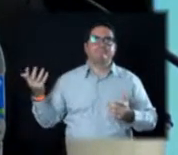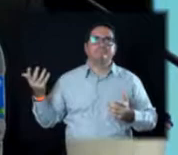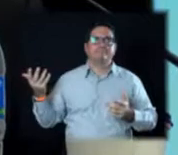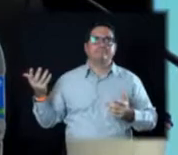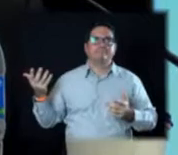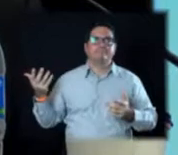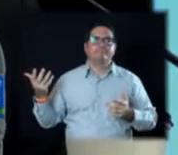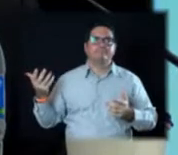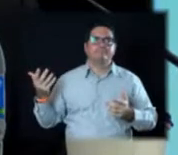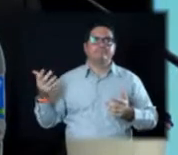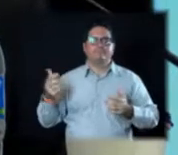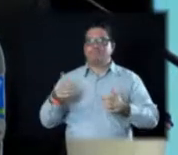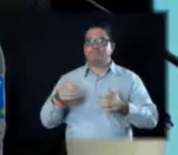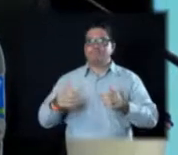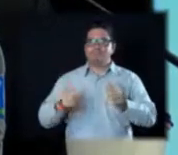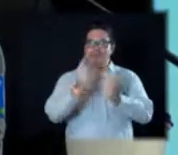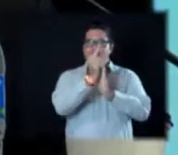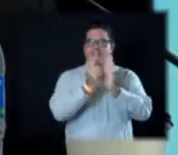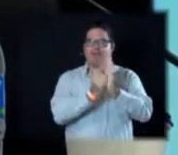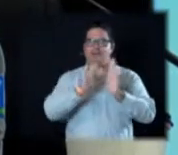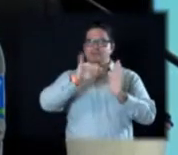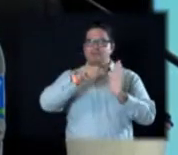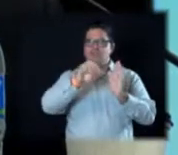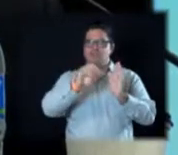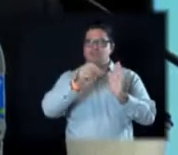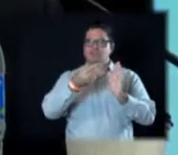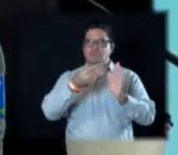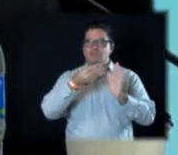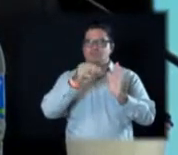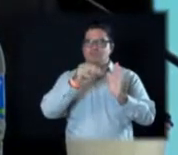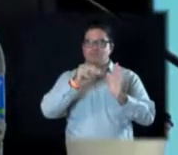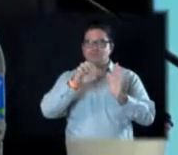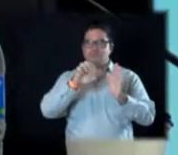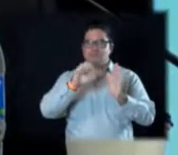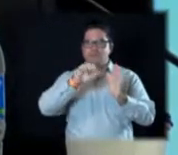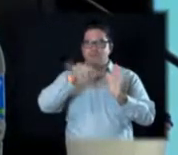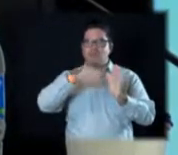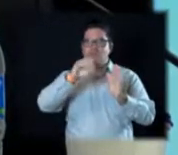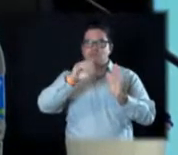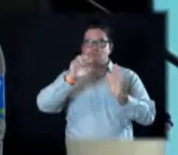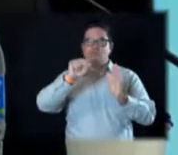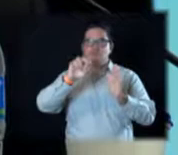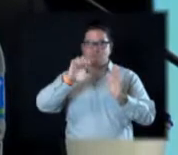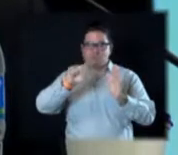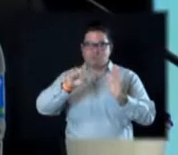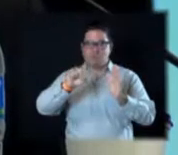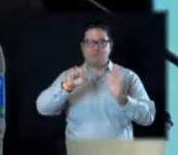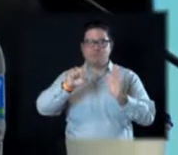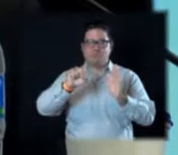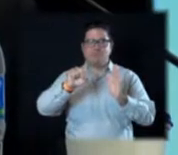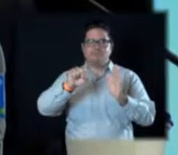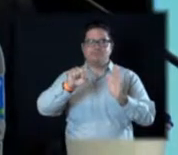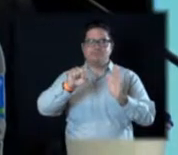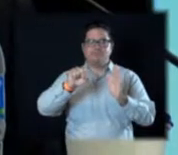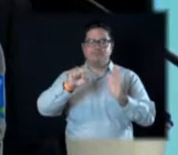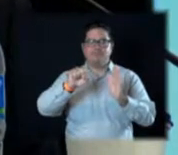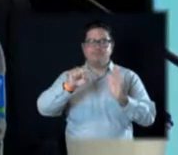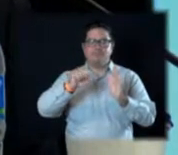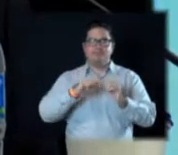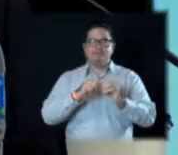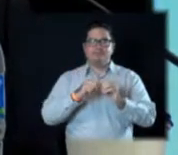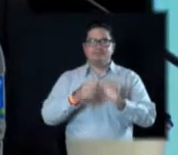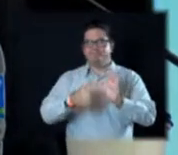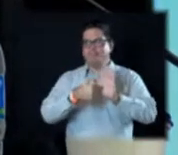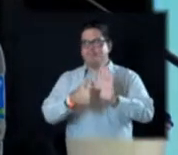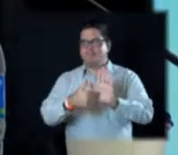la última ley, la ley Jones, que se creaban las ganancias del gobierno para